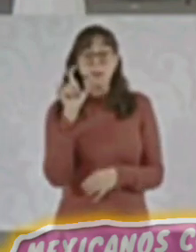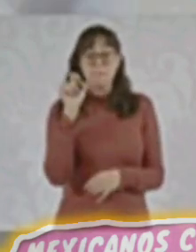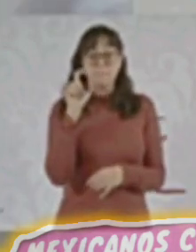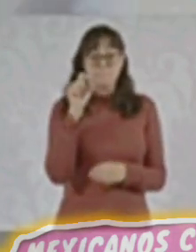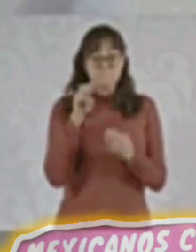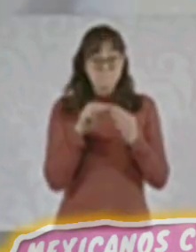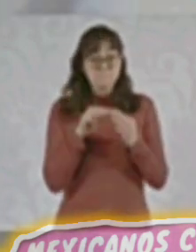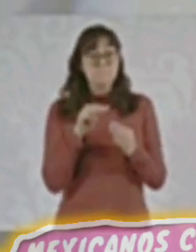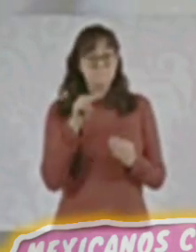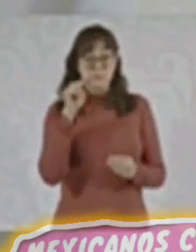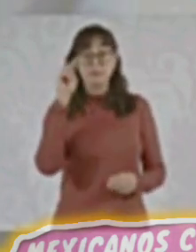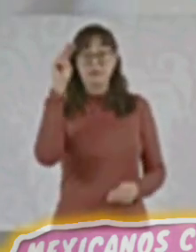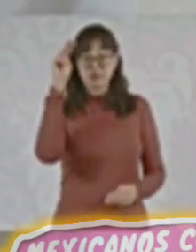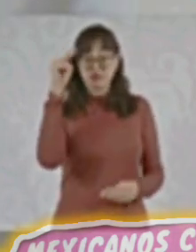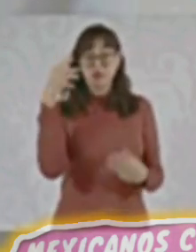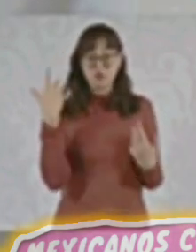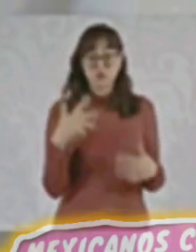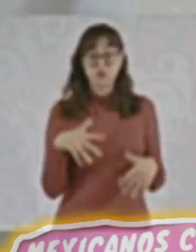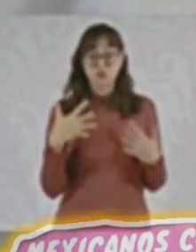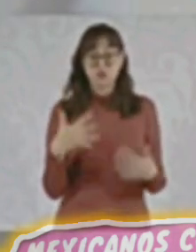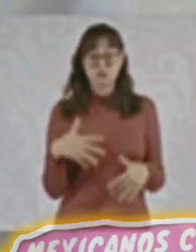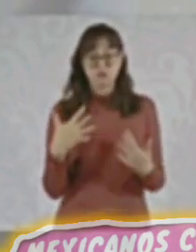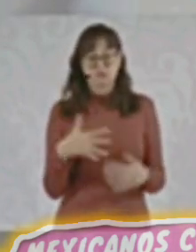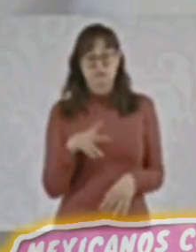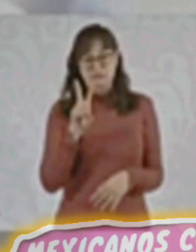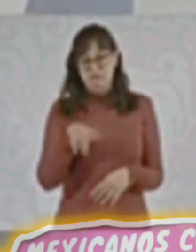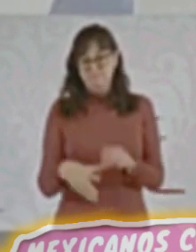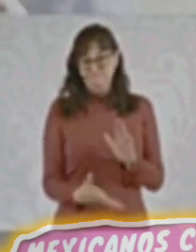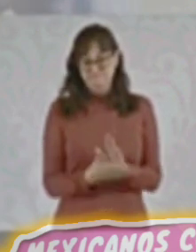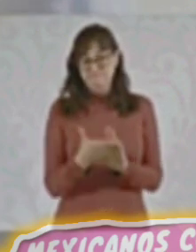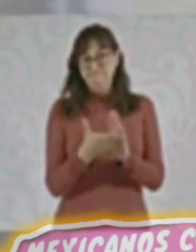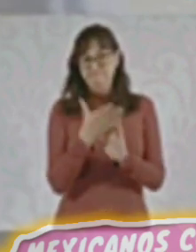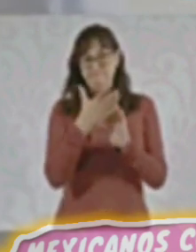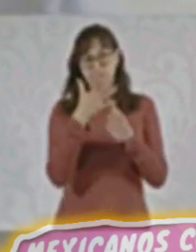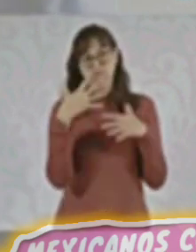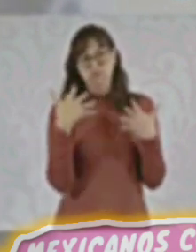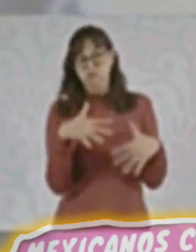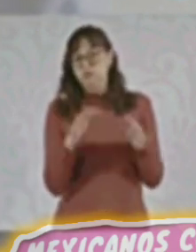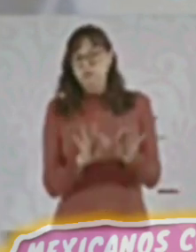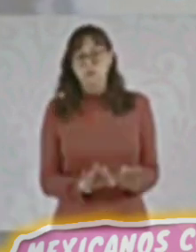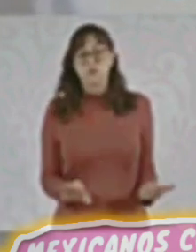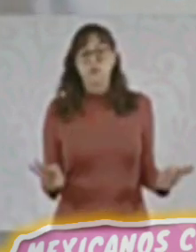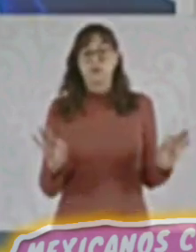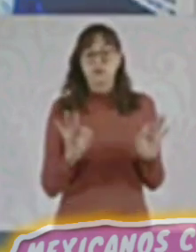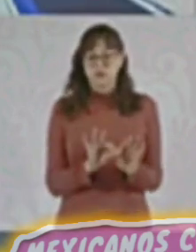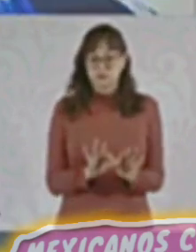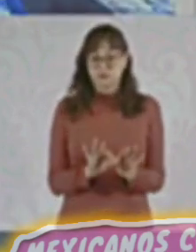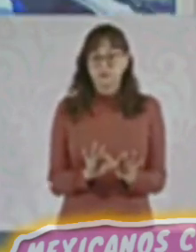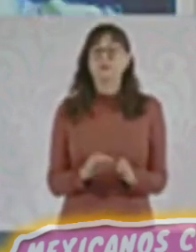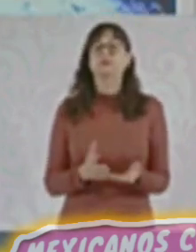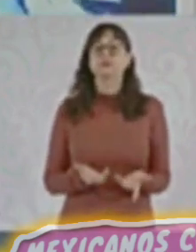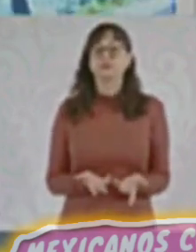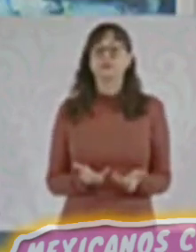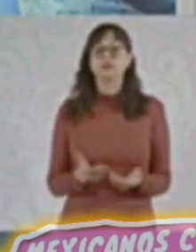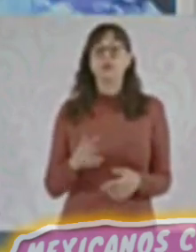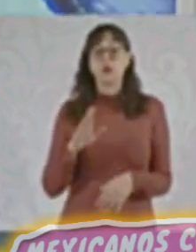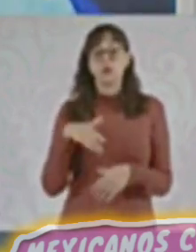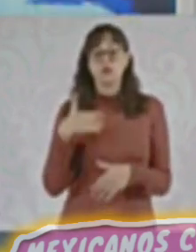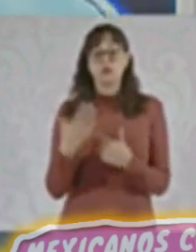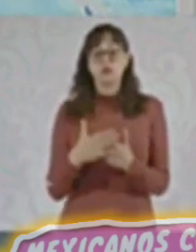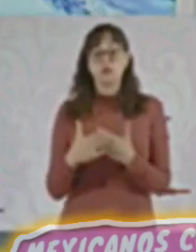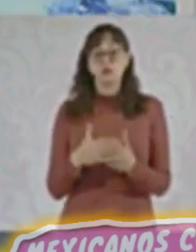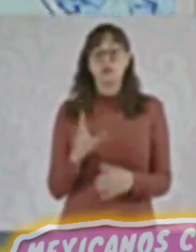realmente significativas en cuanto a la construcción de esta infraestructura. Aquí estará concluido el 30 de